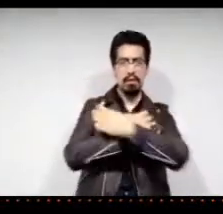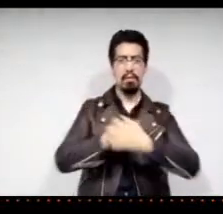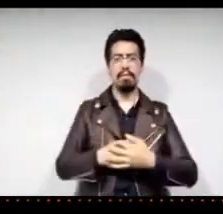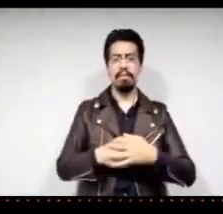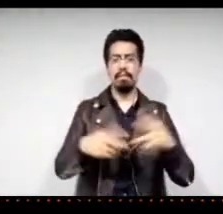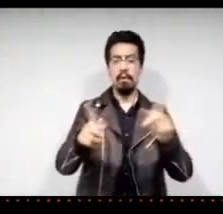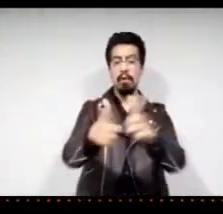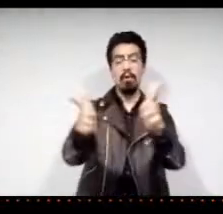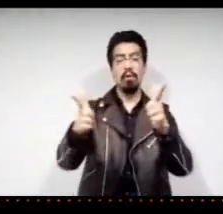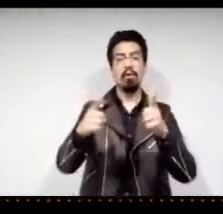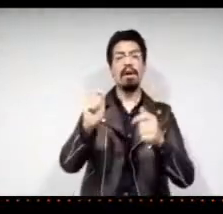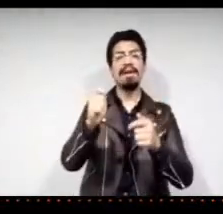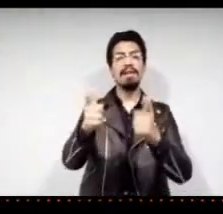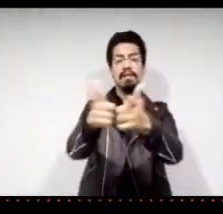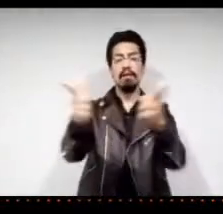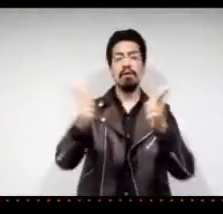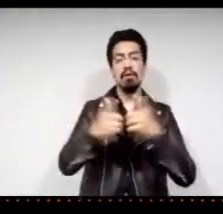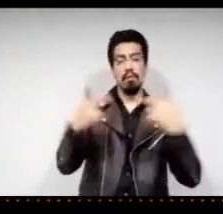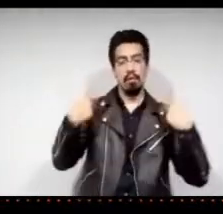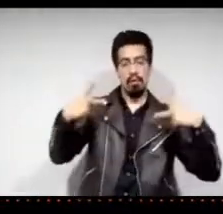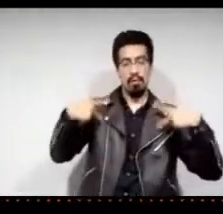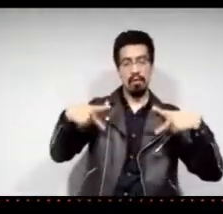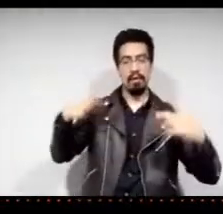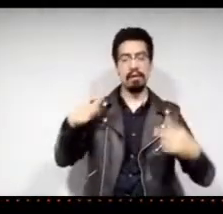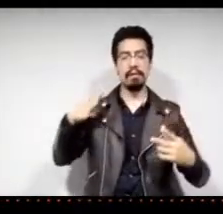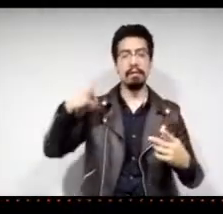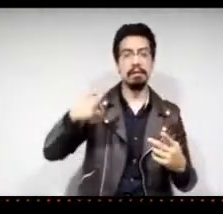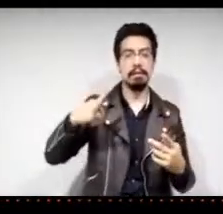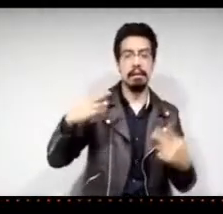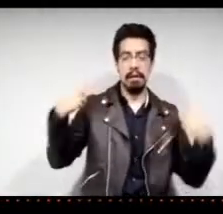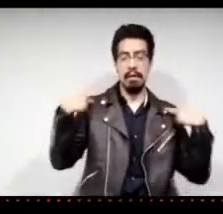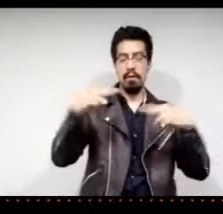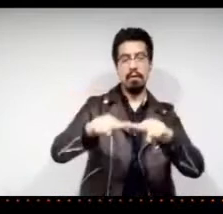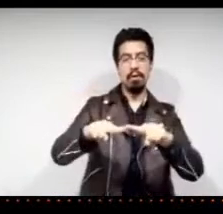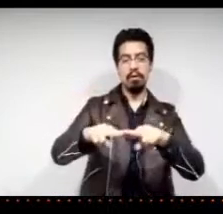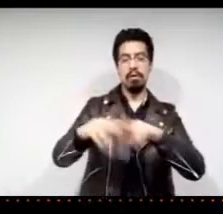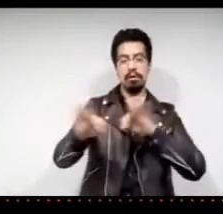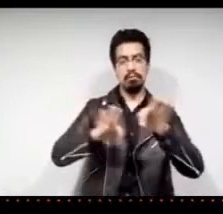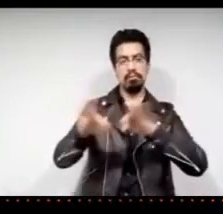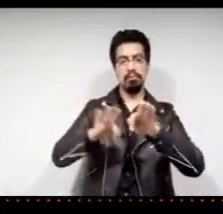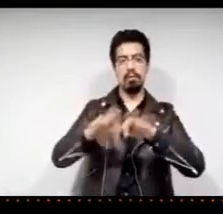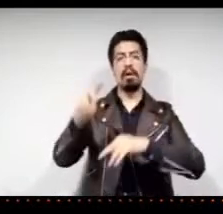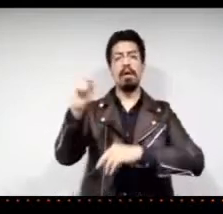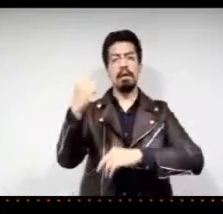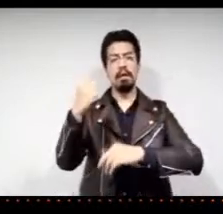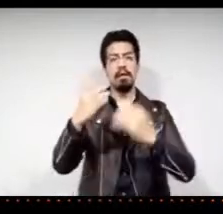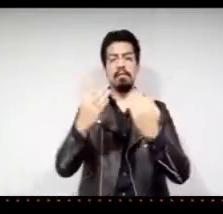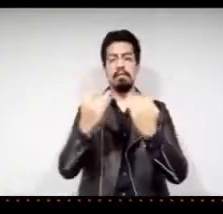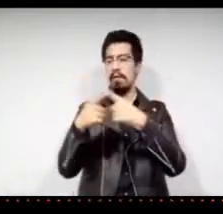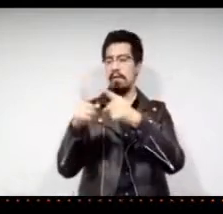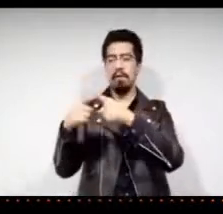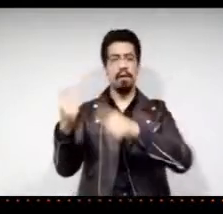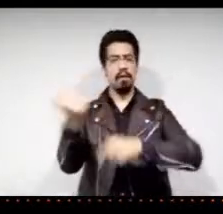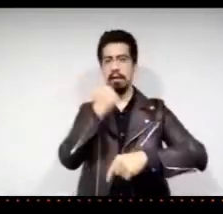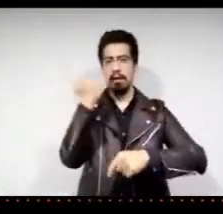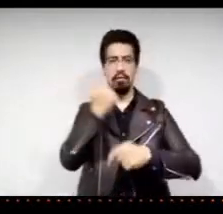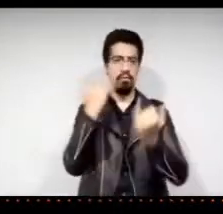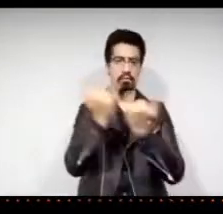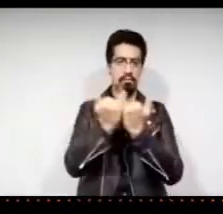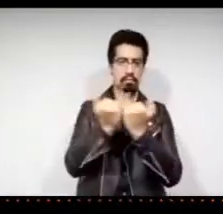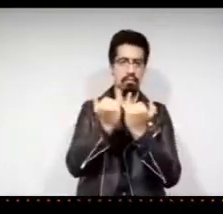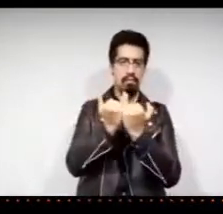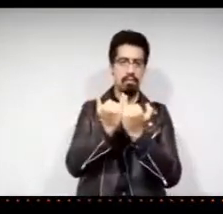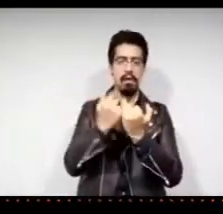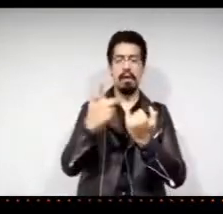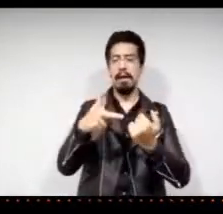de 1,000 personas, que de manera voluntaria, profesores, empleados, colaboradores del TEC, algunos alumnos también, que son buenos manejando